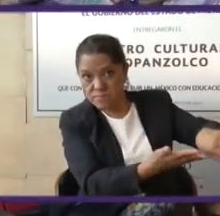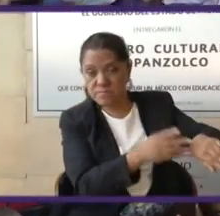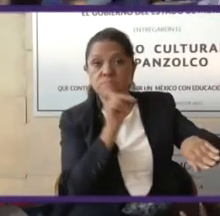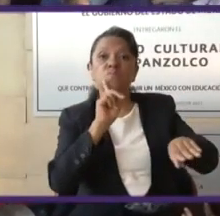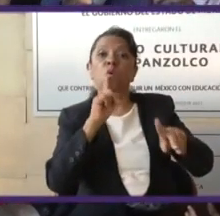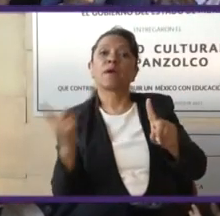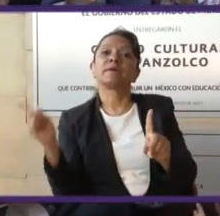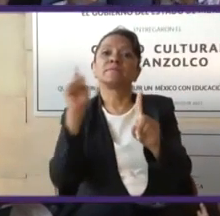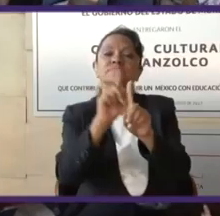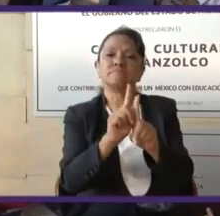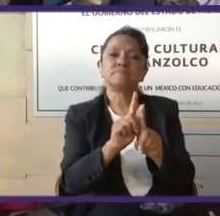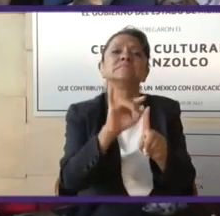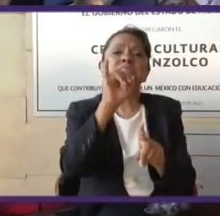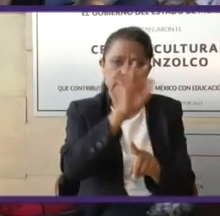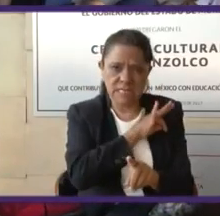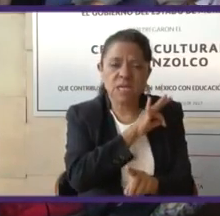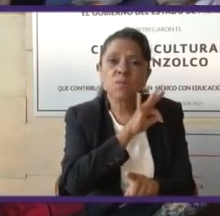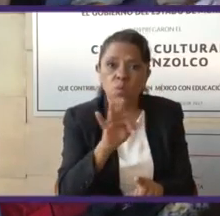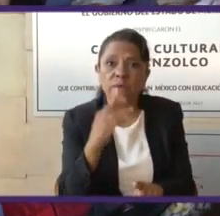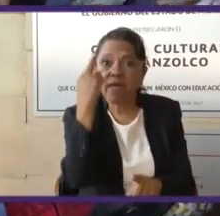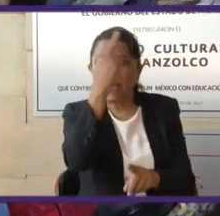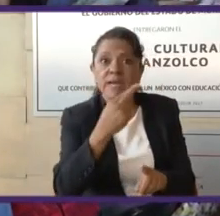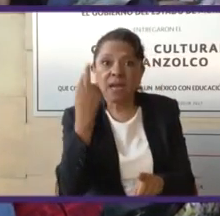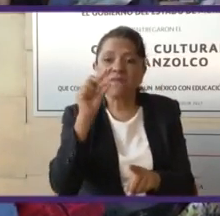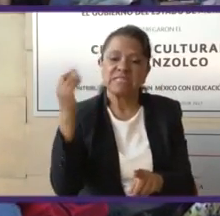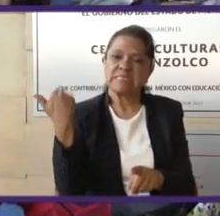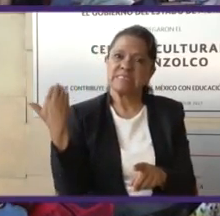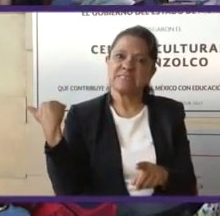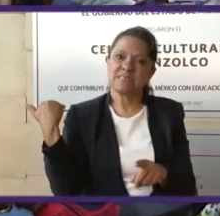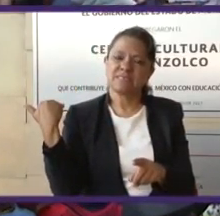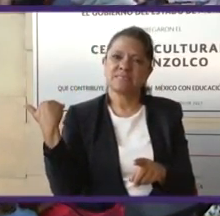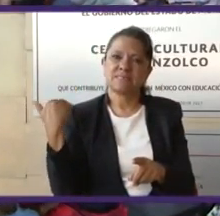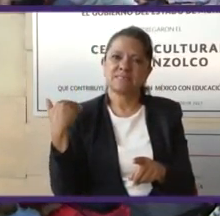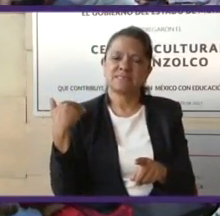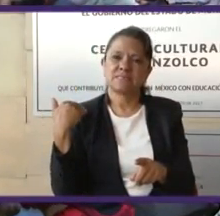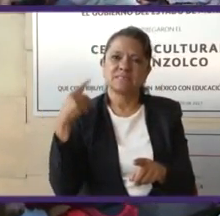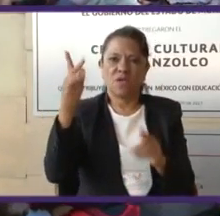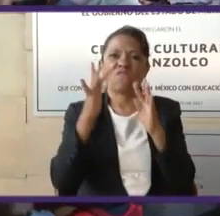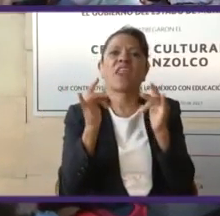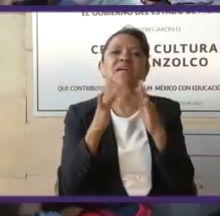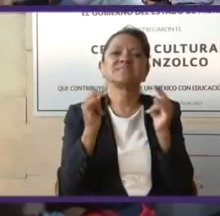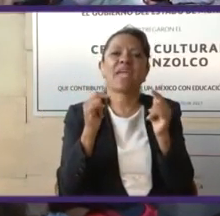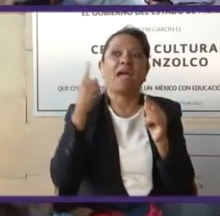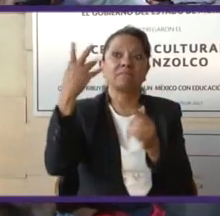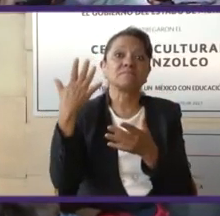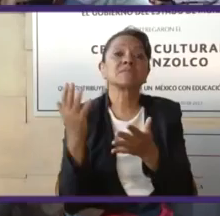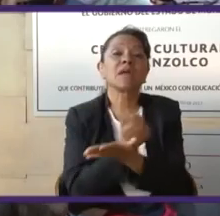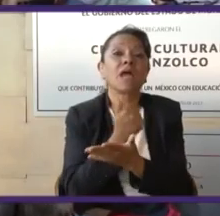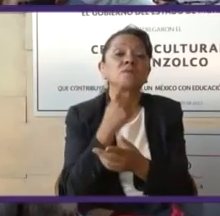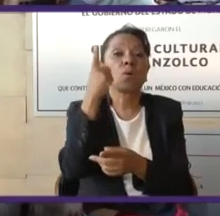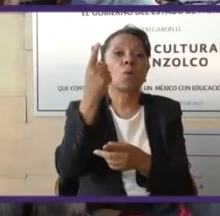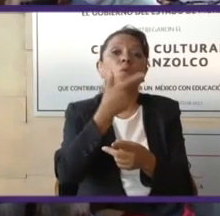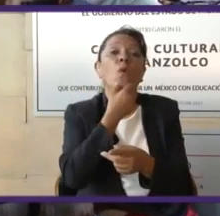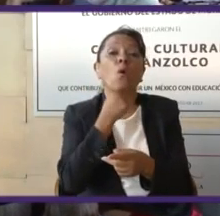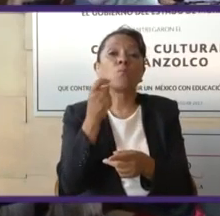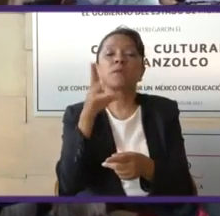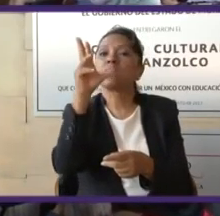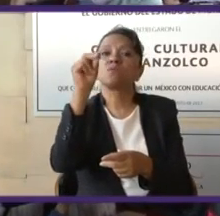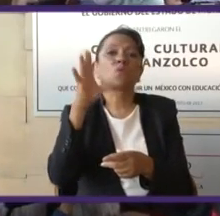Desde luego que se puede. Revisen lo que acaba de pasar en recientes elecciones. En Francia fue una